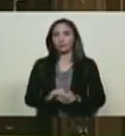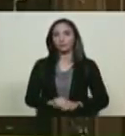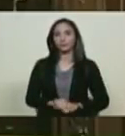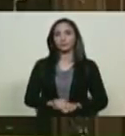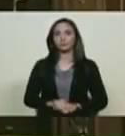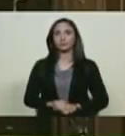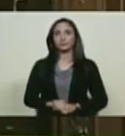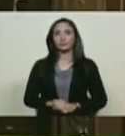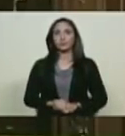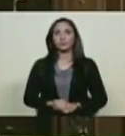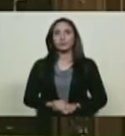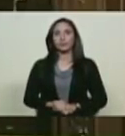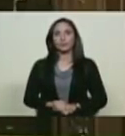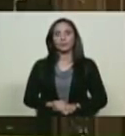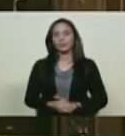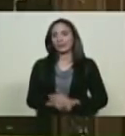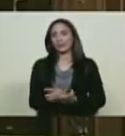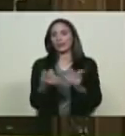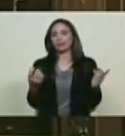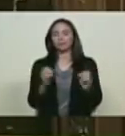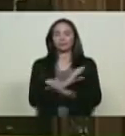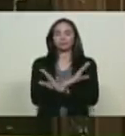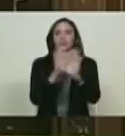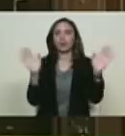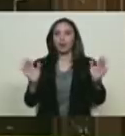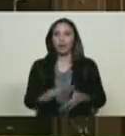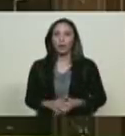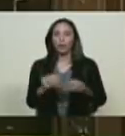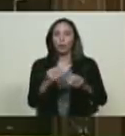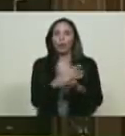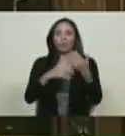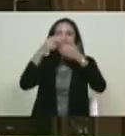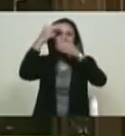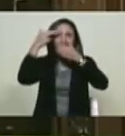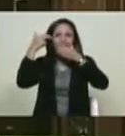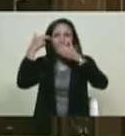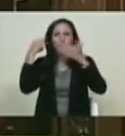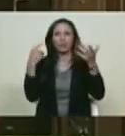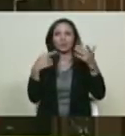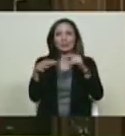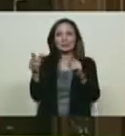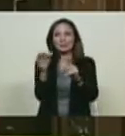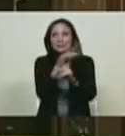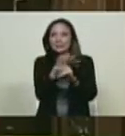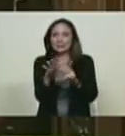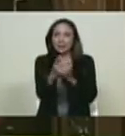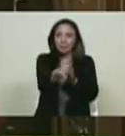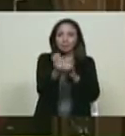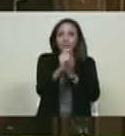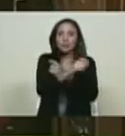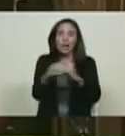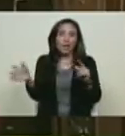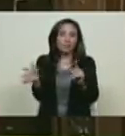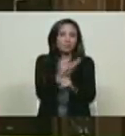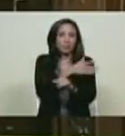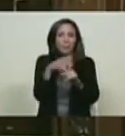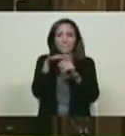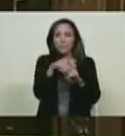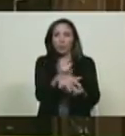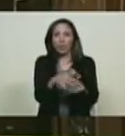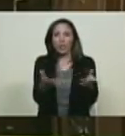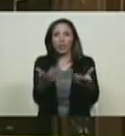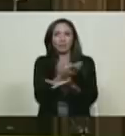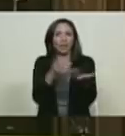todo. Estamos desmembrando una célula terrorista perversa, violenta, como